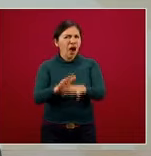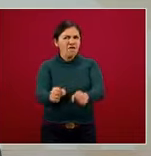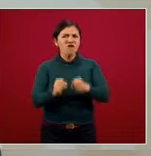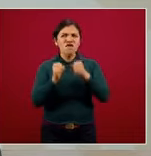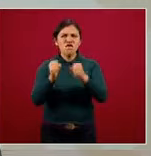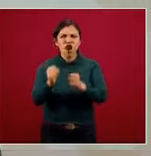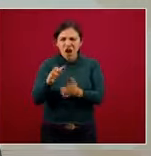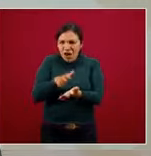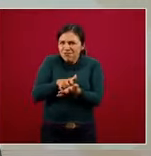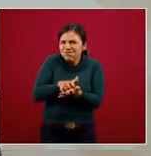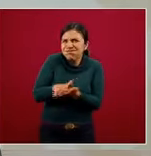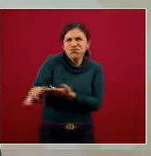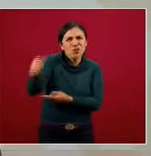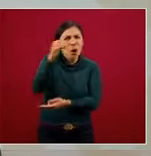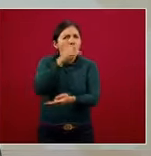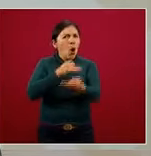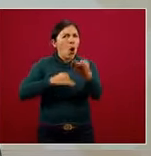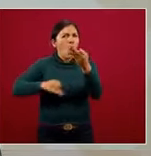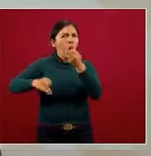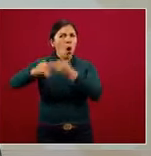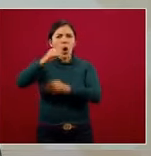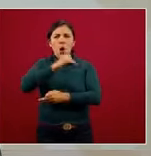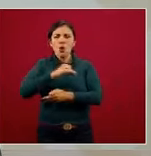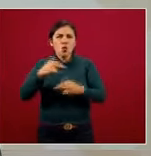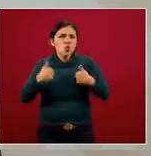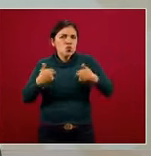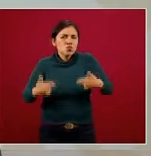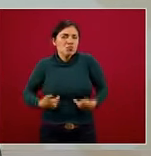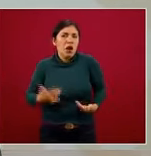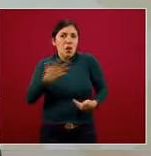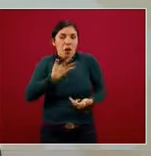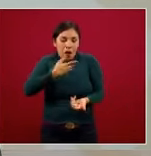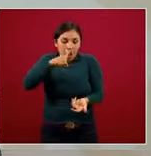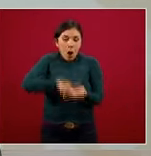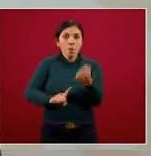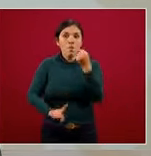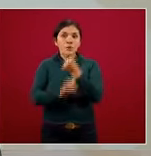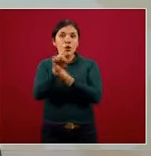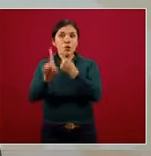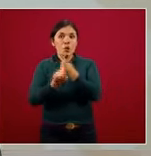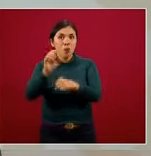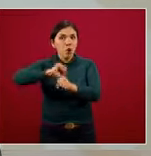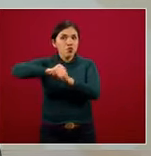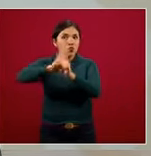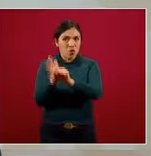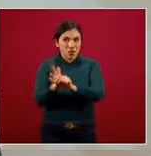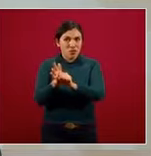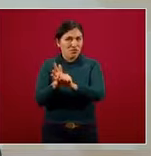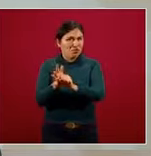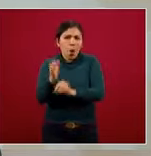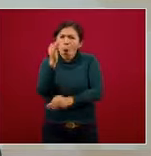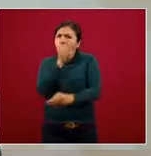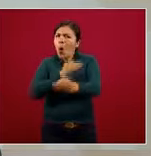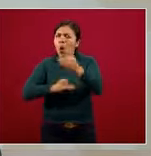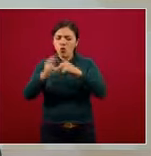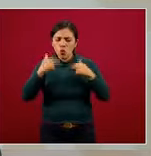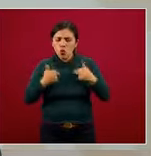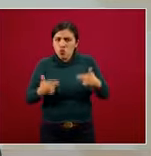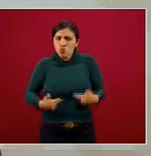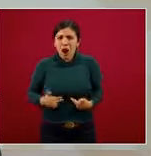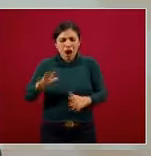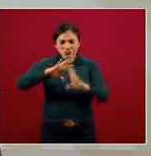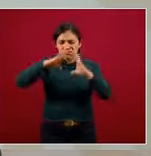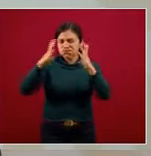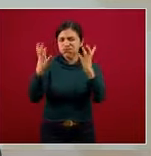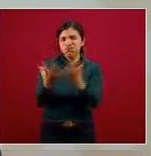y todos, en este caso literalmente toda la humanidad enfrenta al COVID. Toda la humanidad, la especie